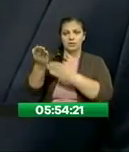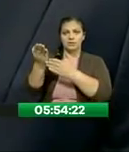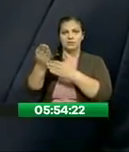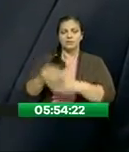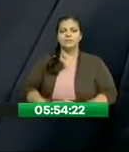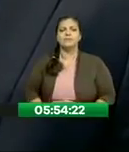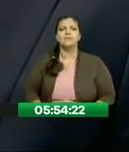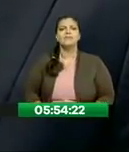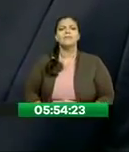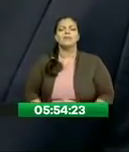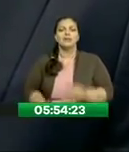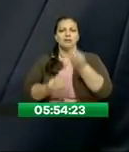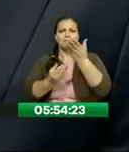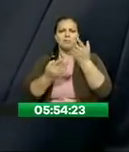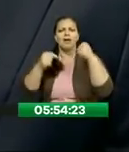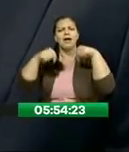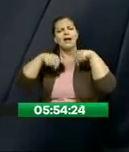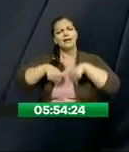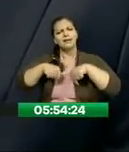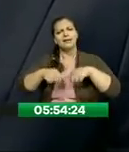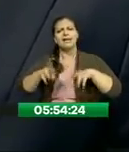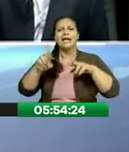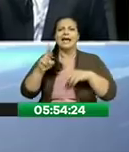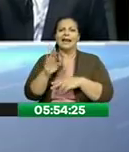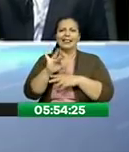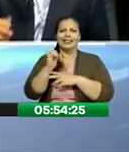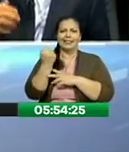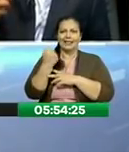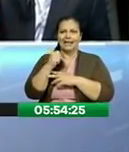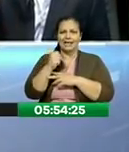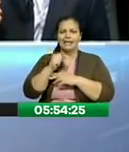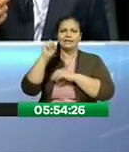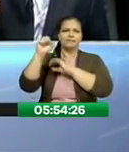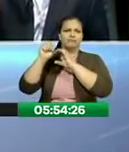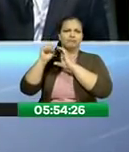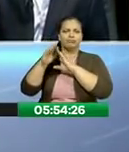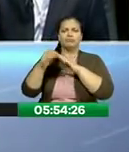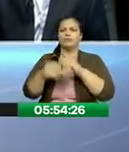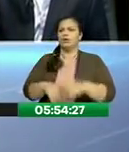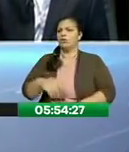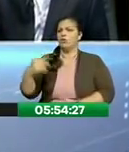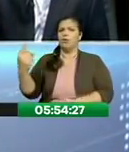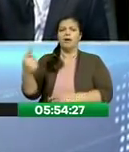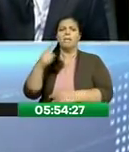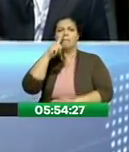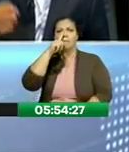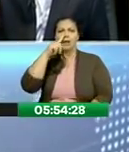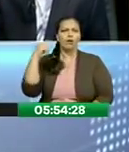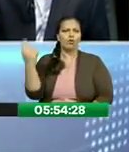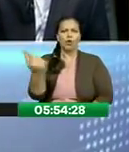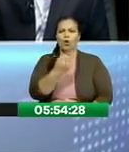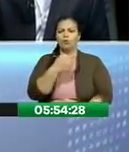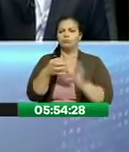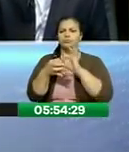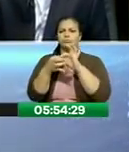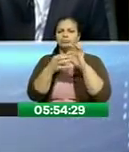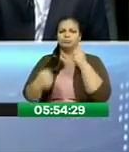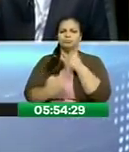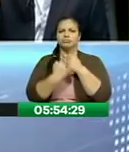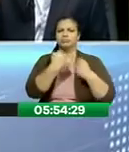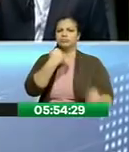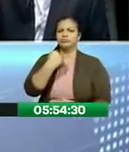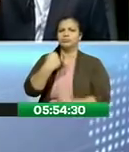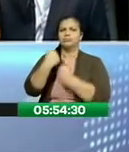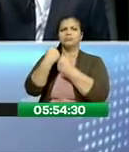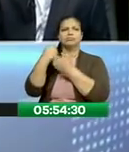refleja en la pantalla es lo que se vive en casa adentro. Aquí somos todos colaboradores y amigos. Nos queremos, nos respetamos y tenemos